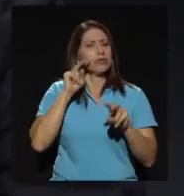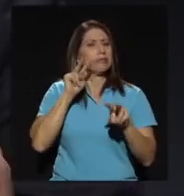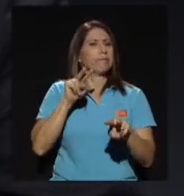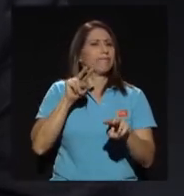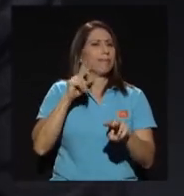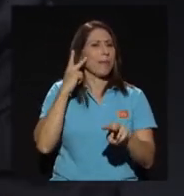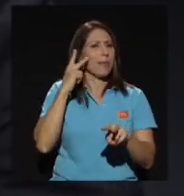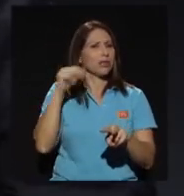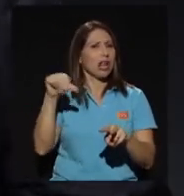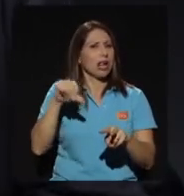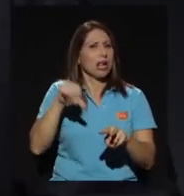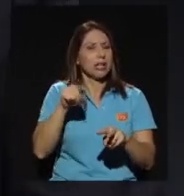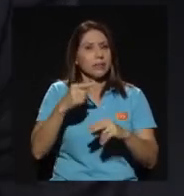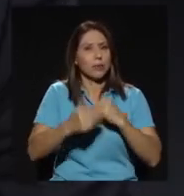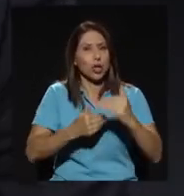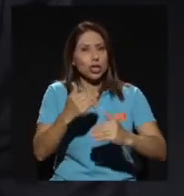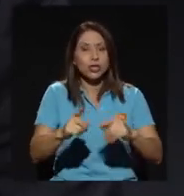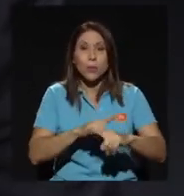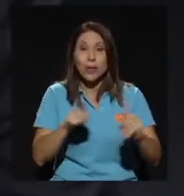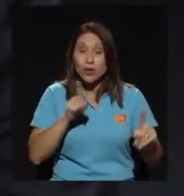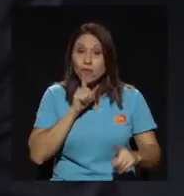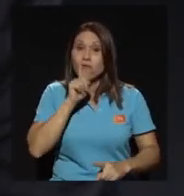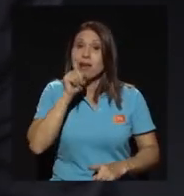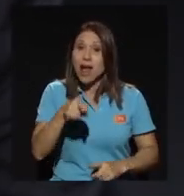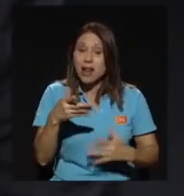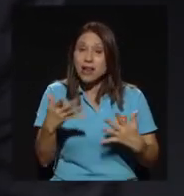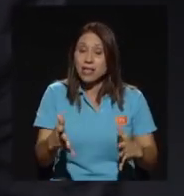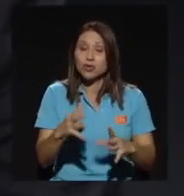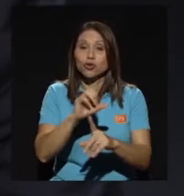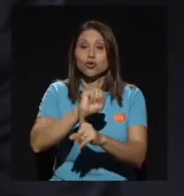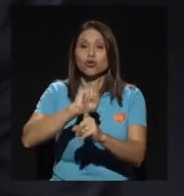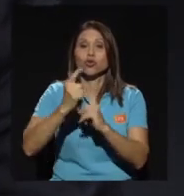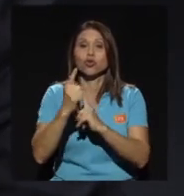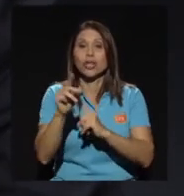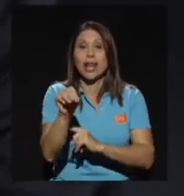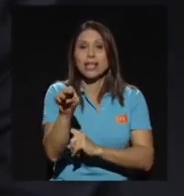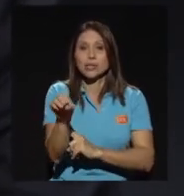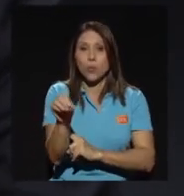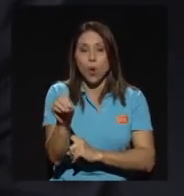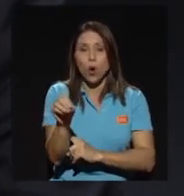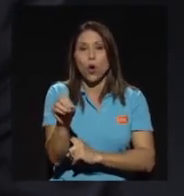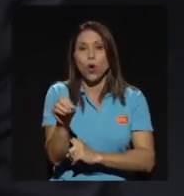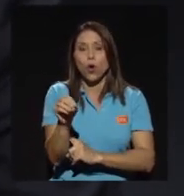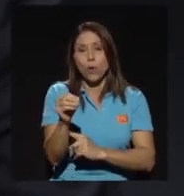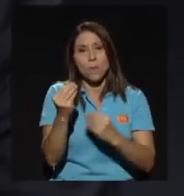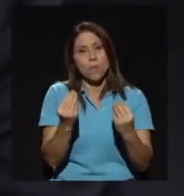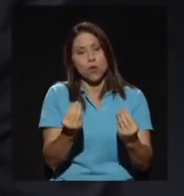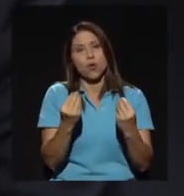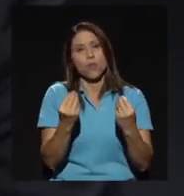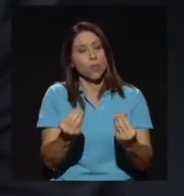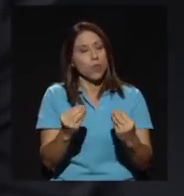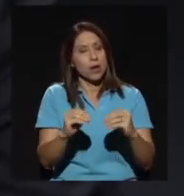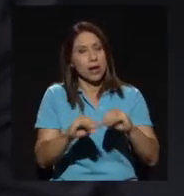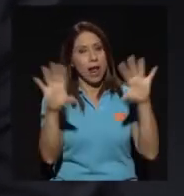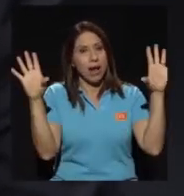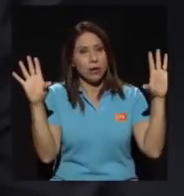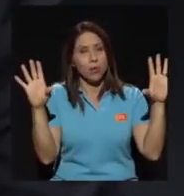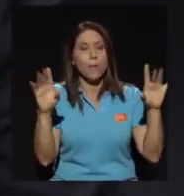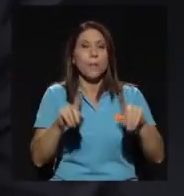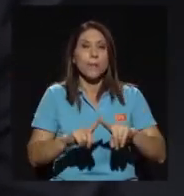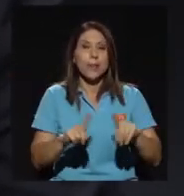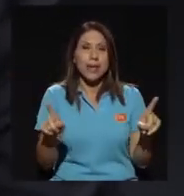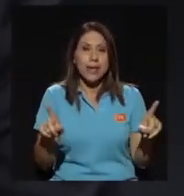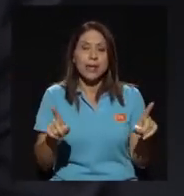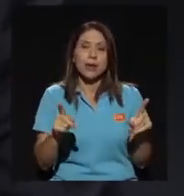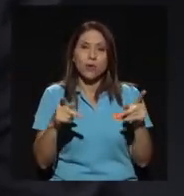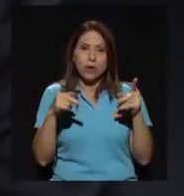pero en realidad es un socialismo diríamos es un socialismo muy muy claro pero que